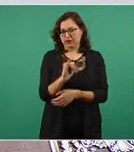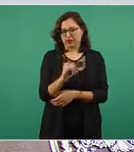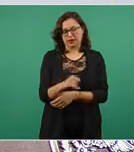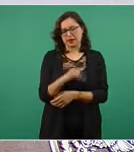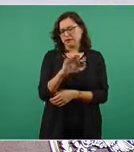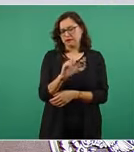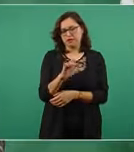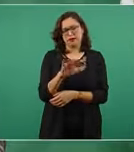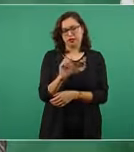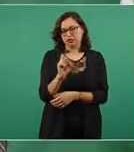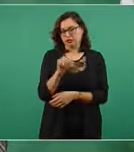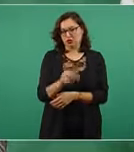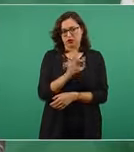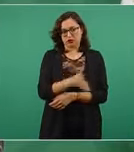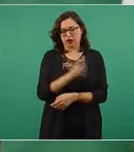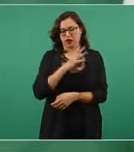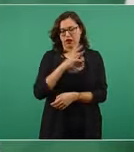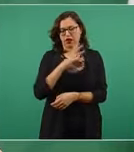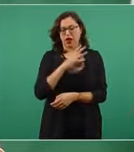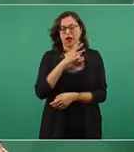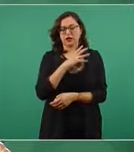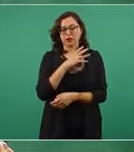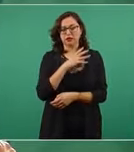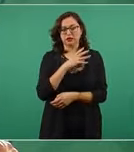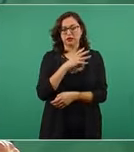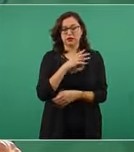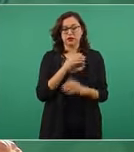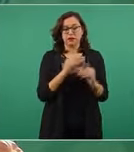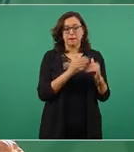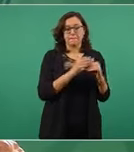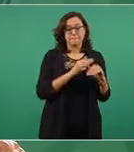en el incremento, del 100%.